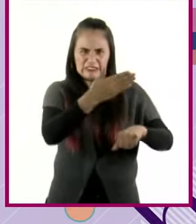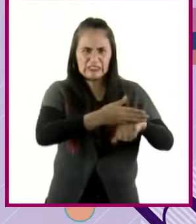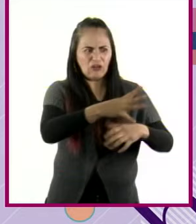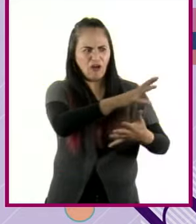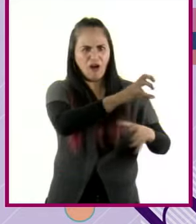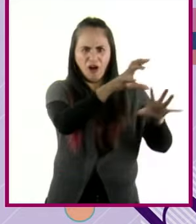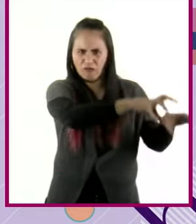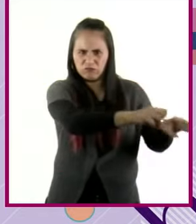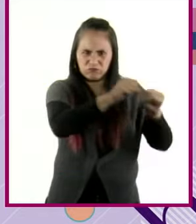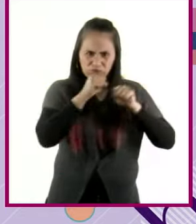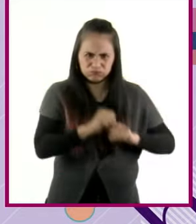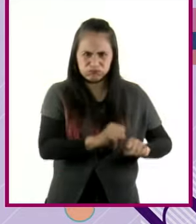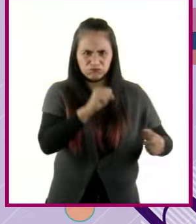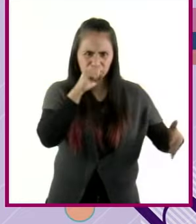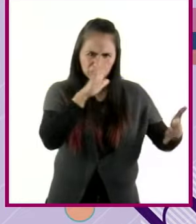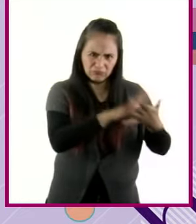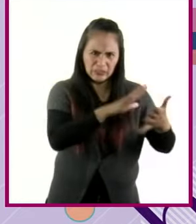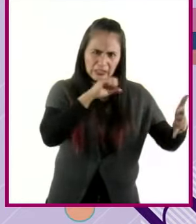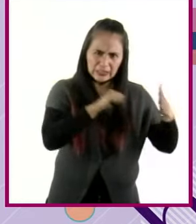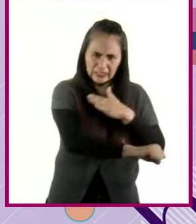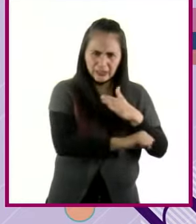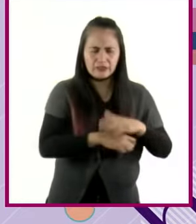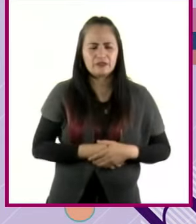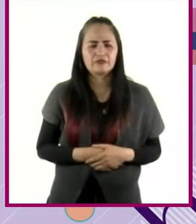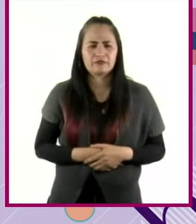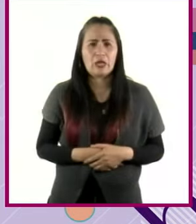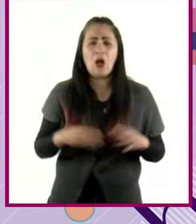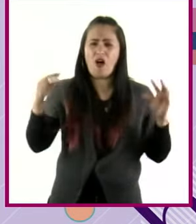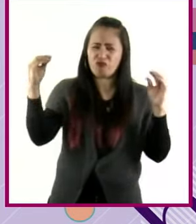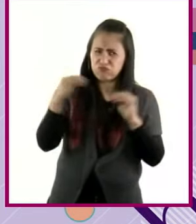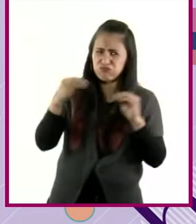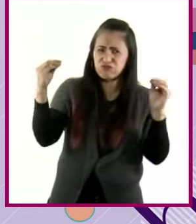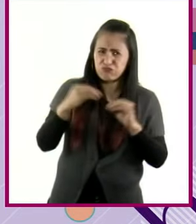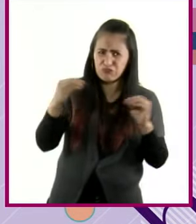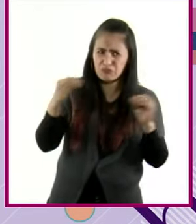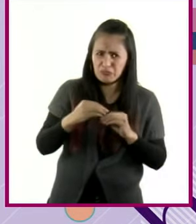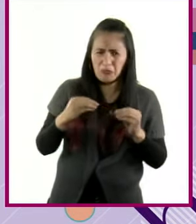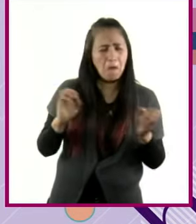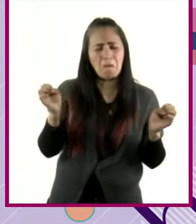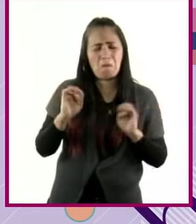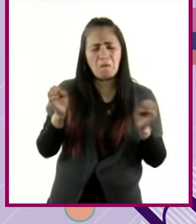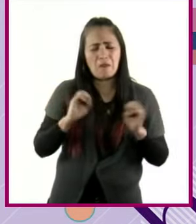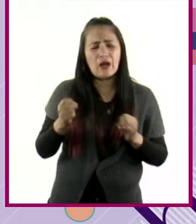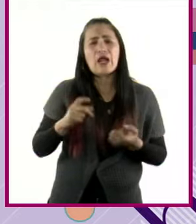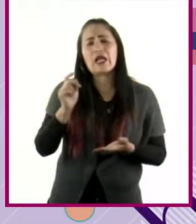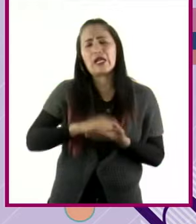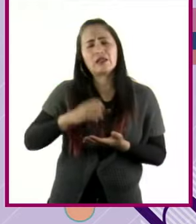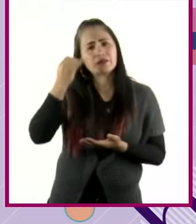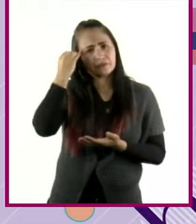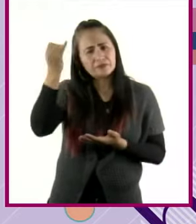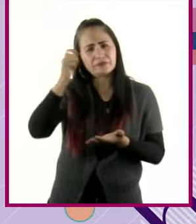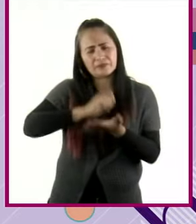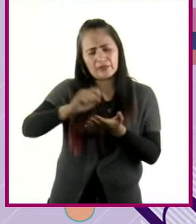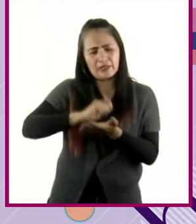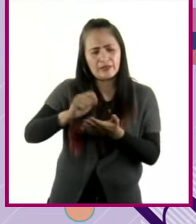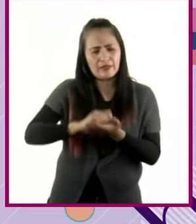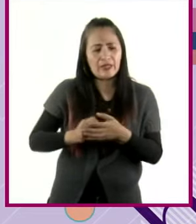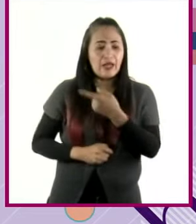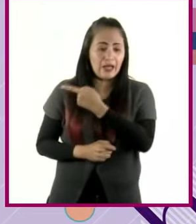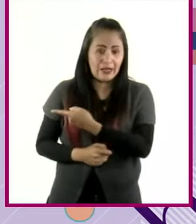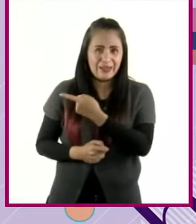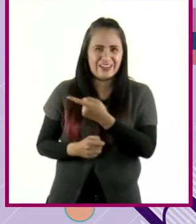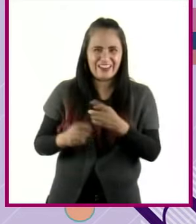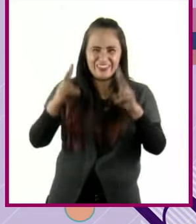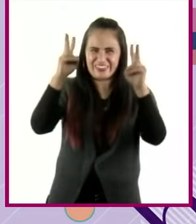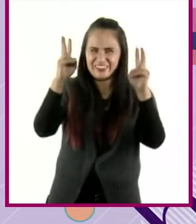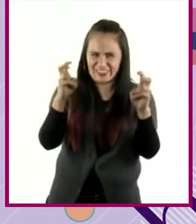Como introducción a esa disputa, que nunca sucedió, Pico escribió el discurso sobre la dignidad del hombre, en el que